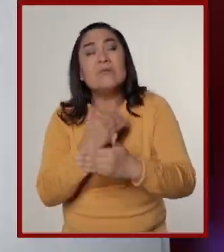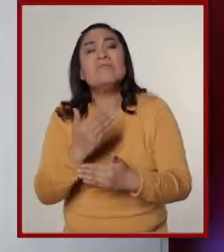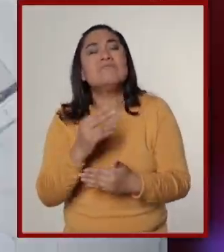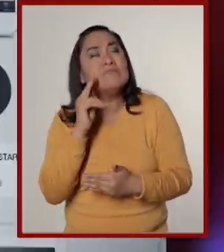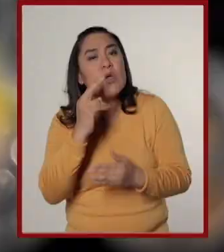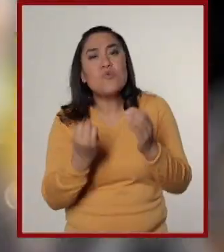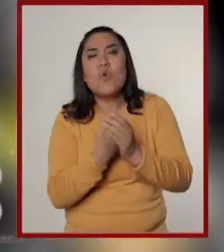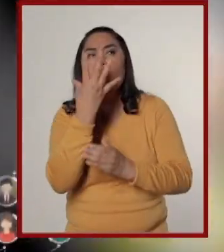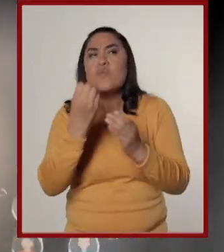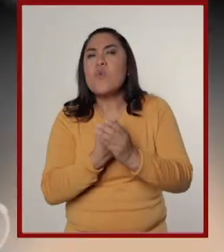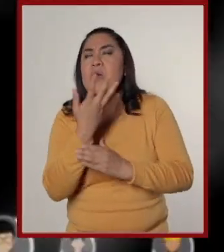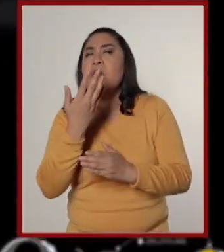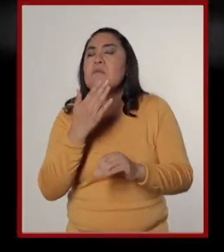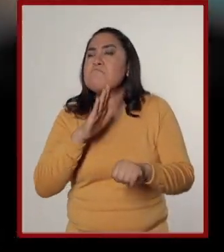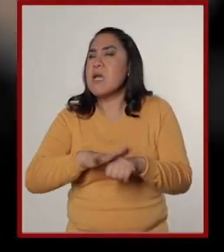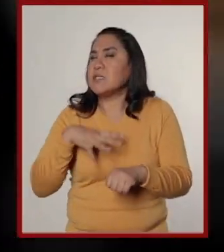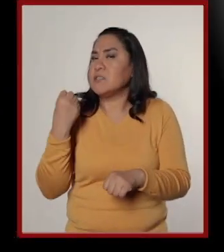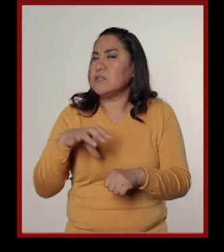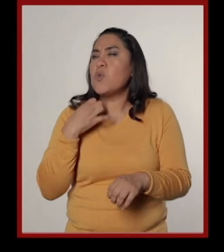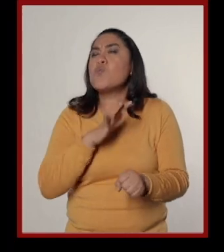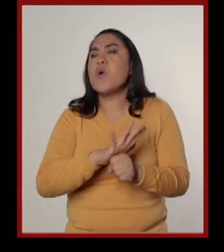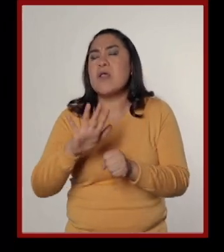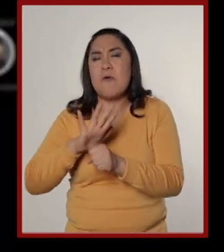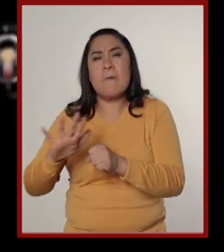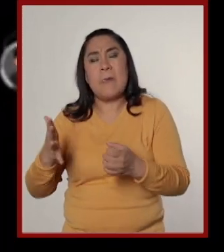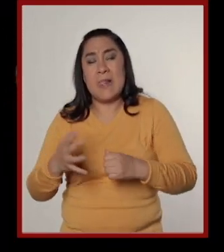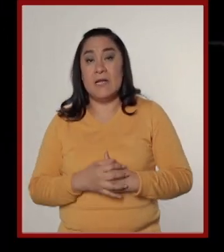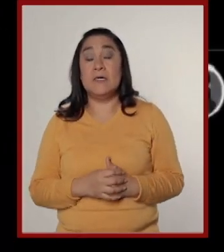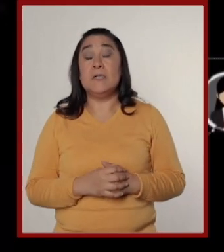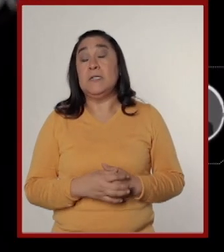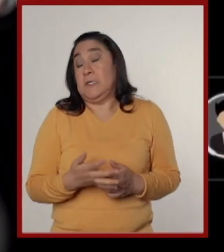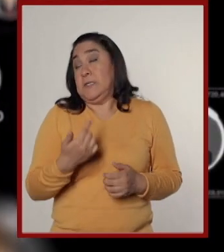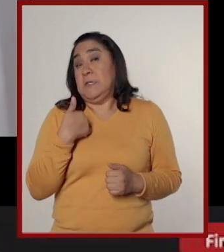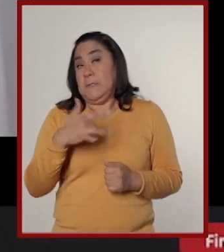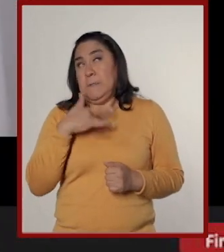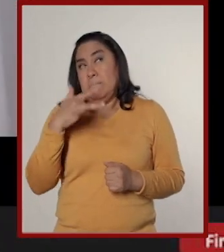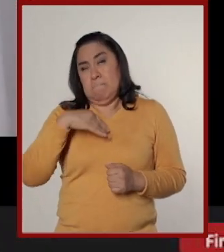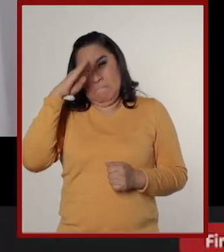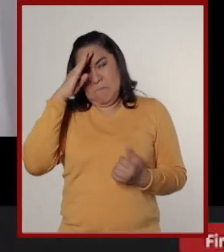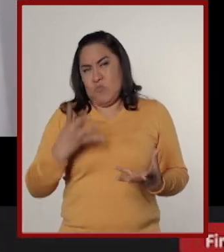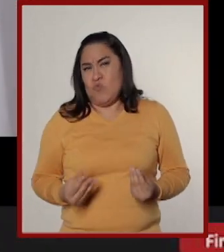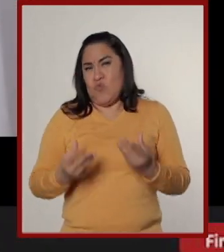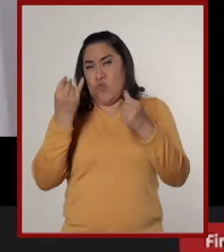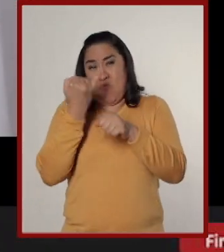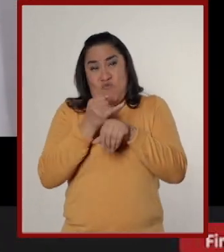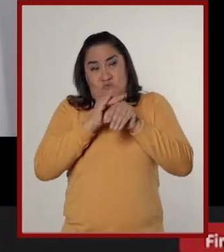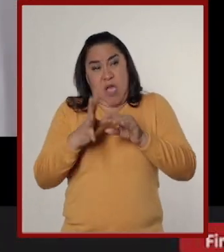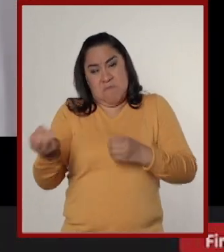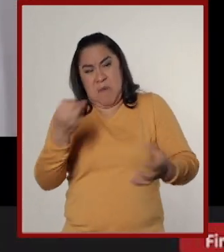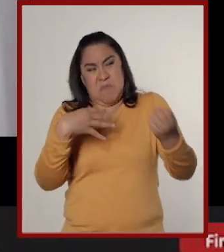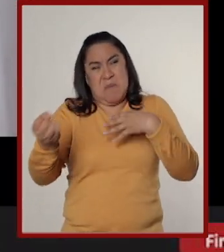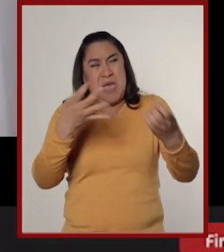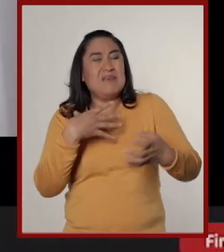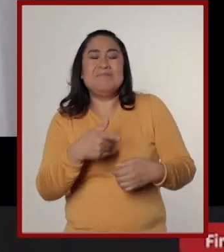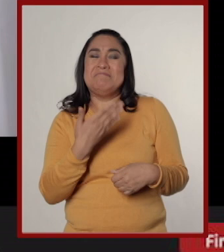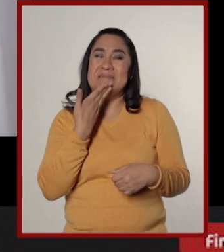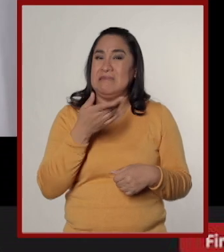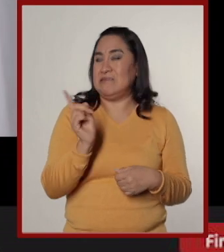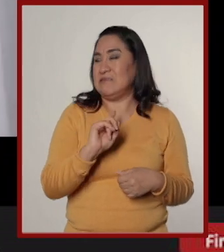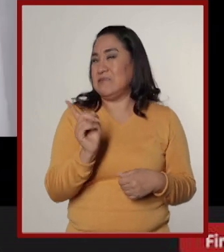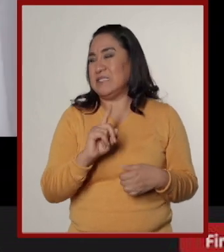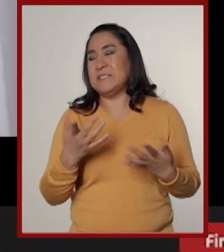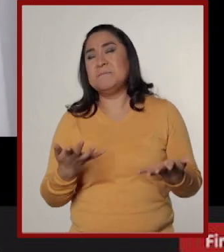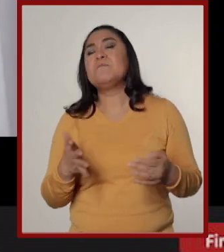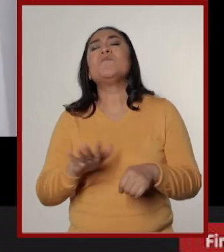muy superficialmente, no llegamos a profundizar mucho en todo lo que necesitamos. Yo a veces lo veo como maestra, que me tocan alumnos